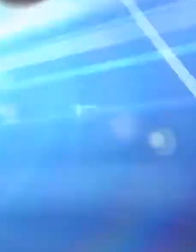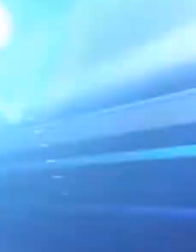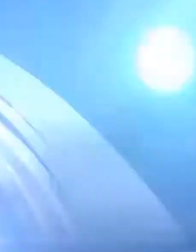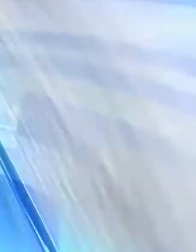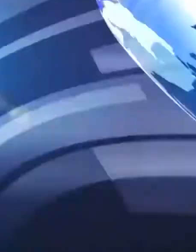pero las dan vuelta de manera de seguir ganando plata con eso. Bueno, José Miguel, queremos agradecerle que nos haya acompañado en esta entrevista y por supuesto cuando usted